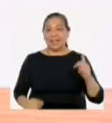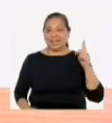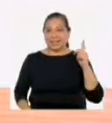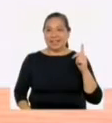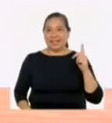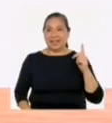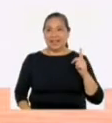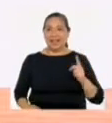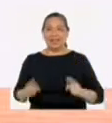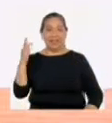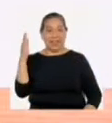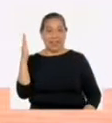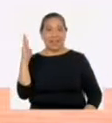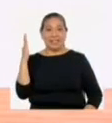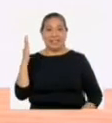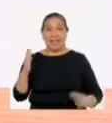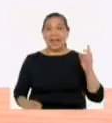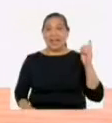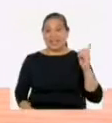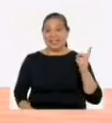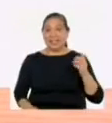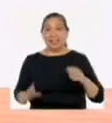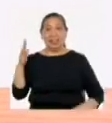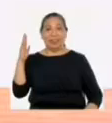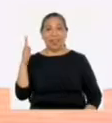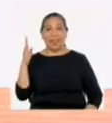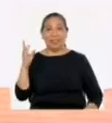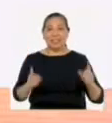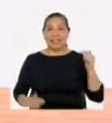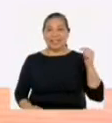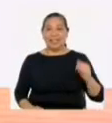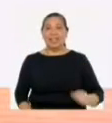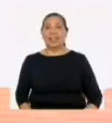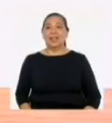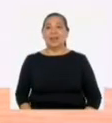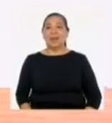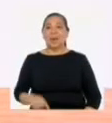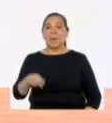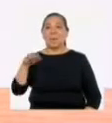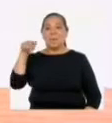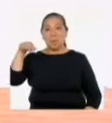Derecha, izquierda. Derecha, izquierda. Derecha, izquierda.